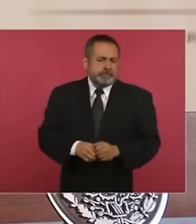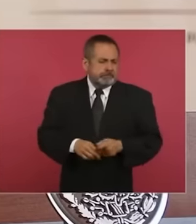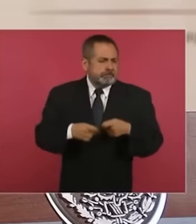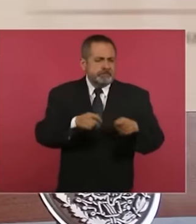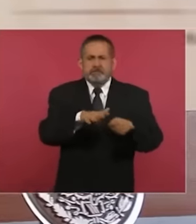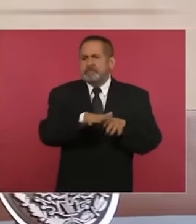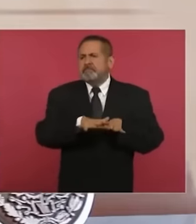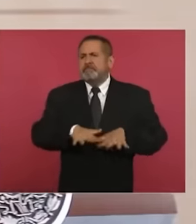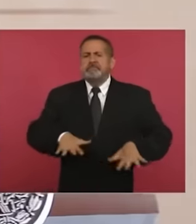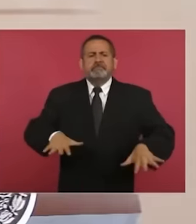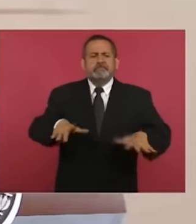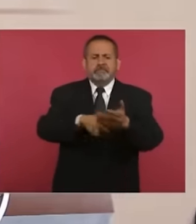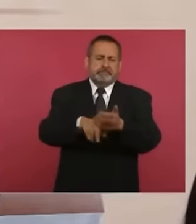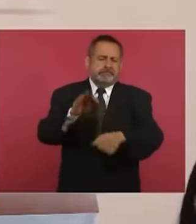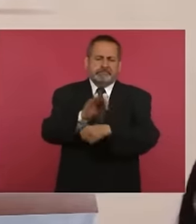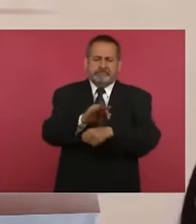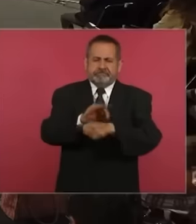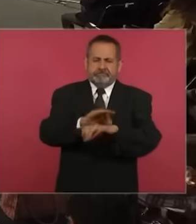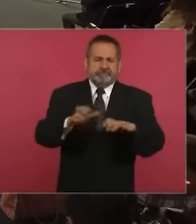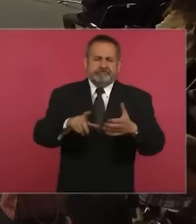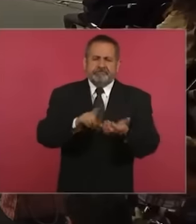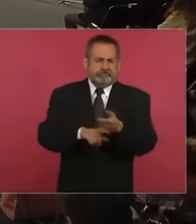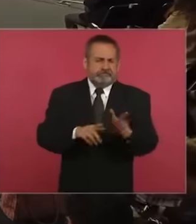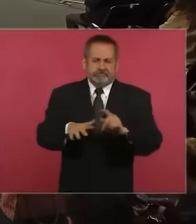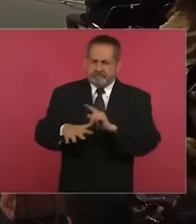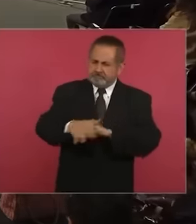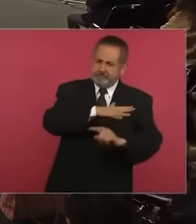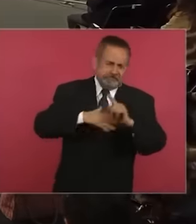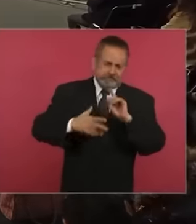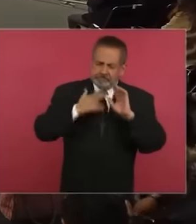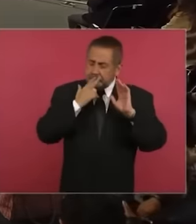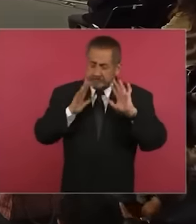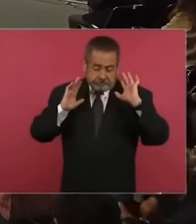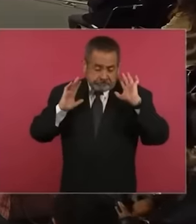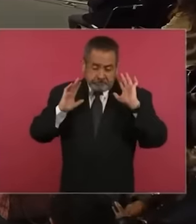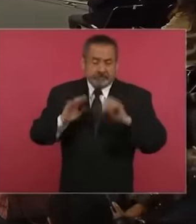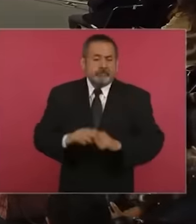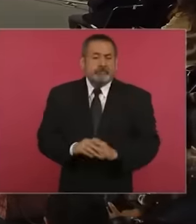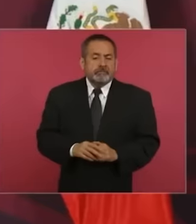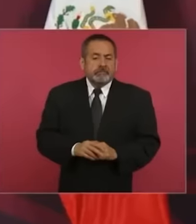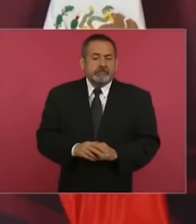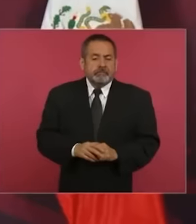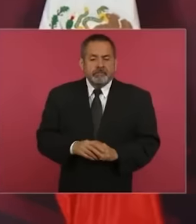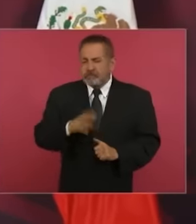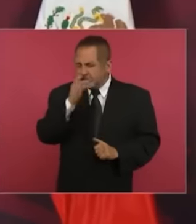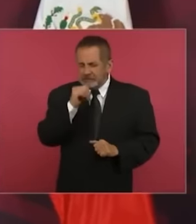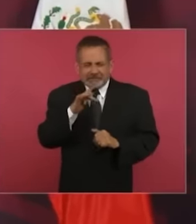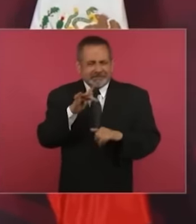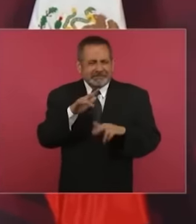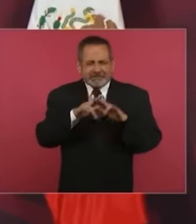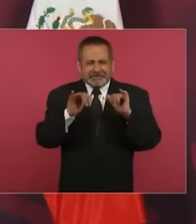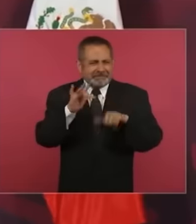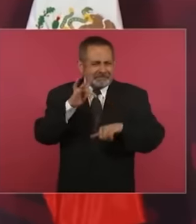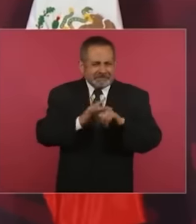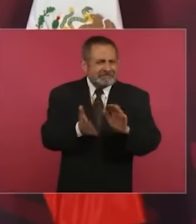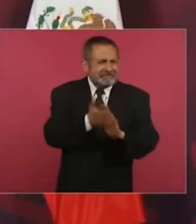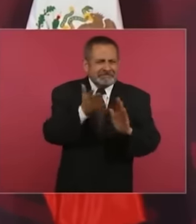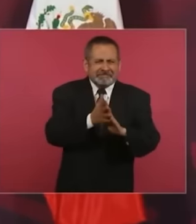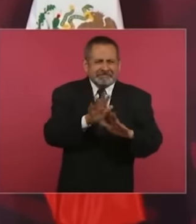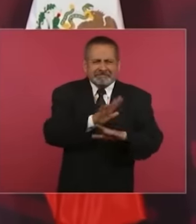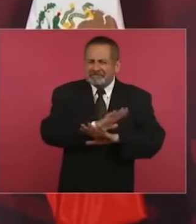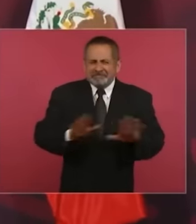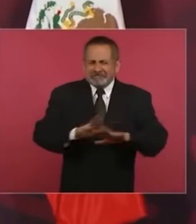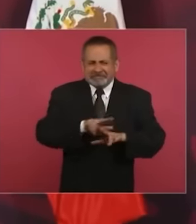a la protección del medio ambiente. No se va a poder construir nada.